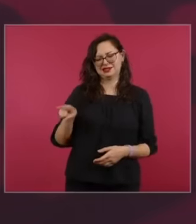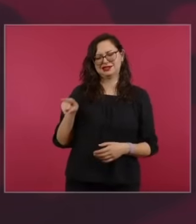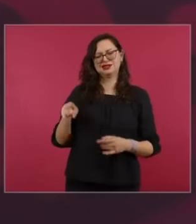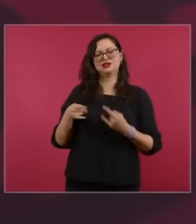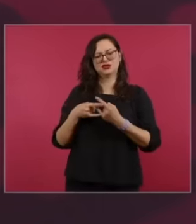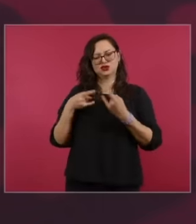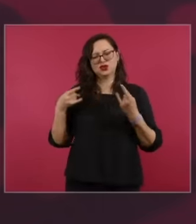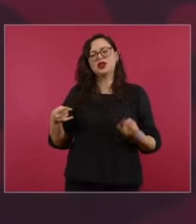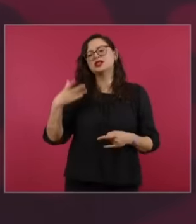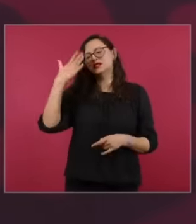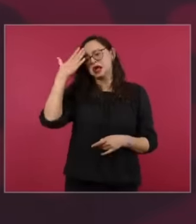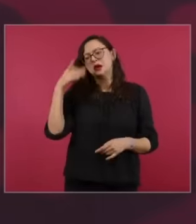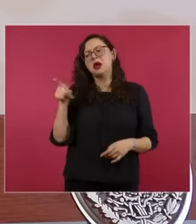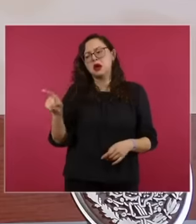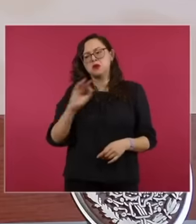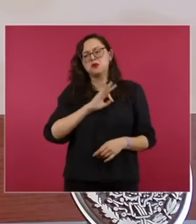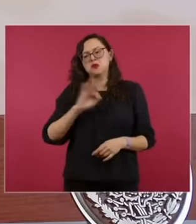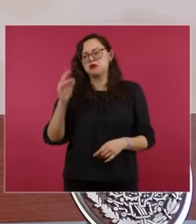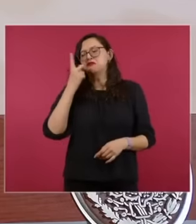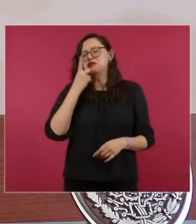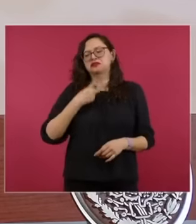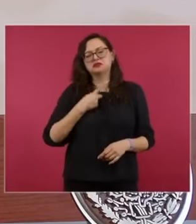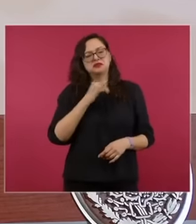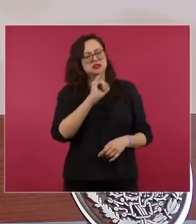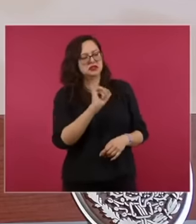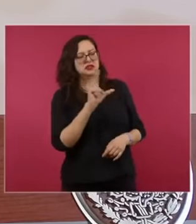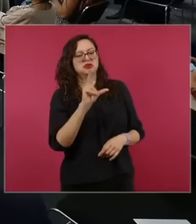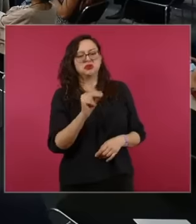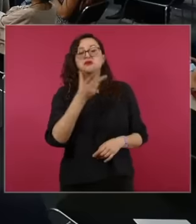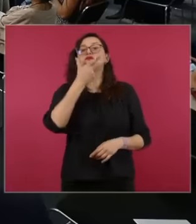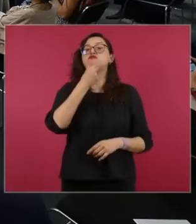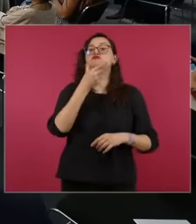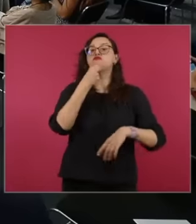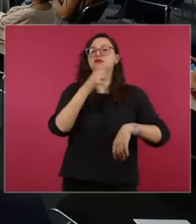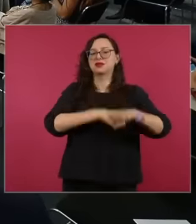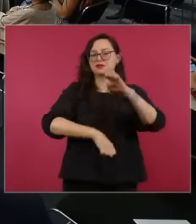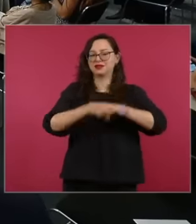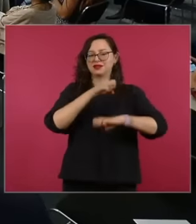Y él podría decir si es cierto o no es cierto. Y el empresario también.